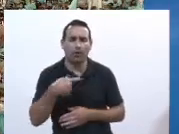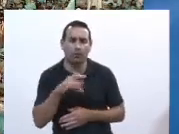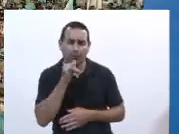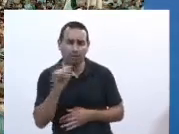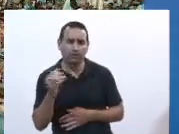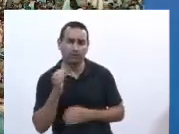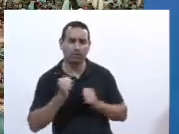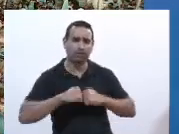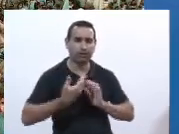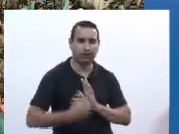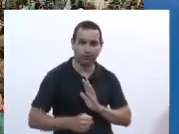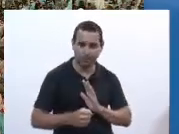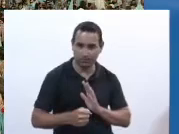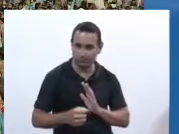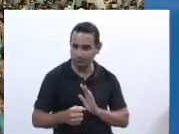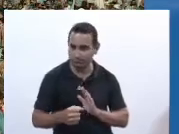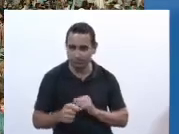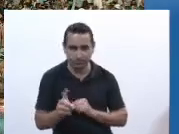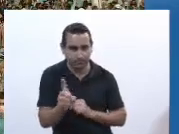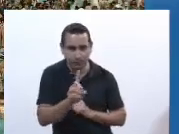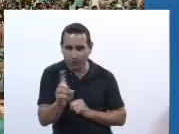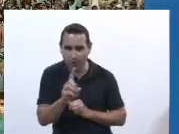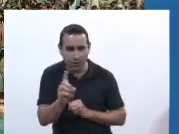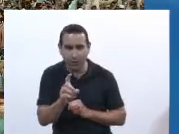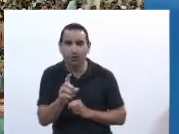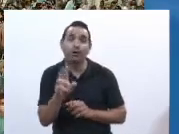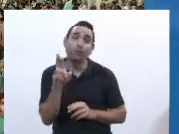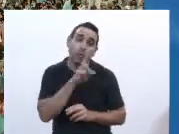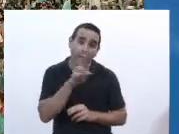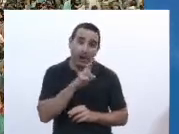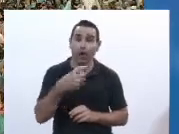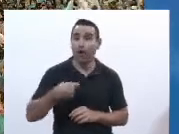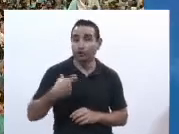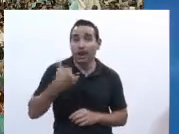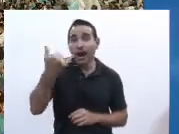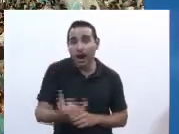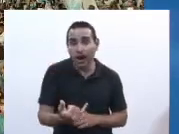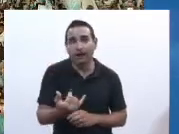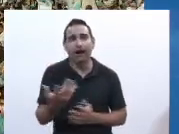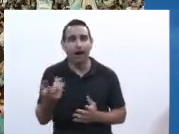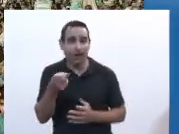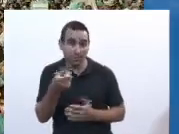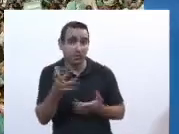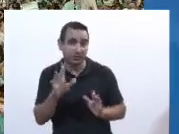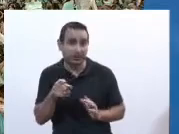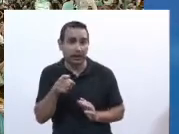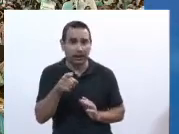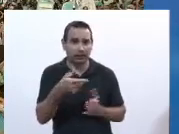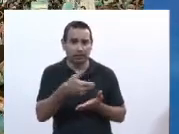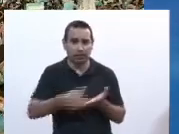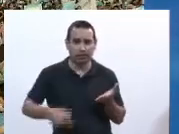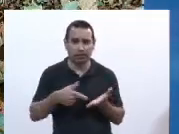decir. Cuando no, aquellas que tienen obra social y falsifican tal vez algún